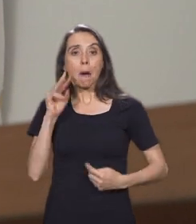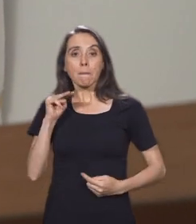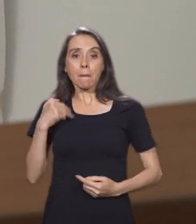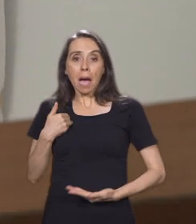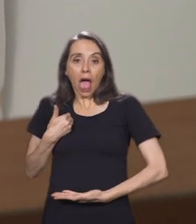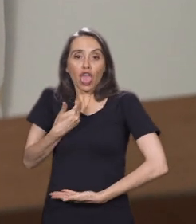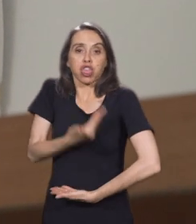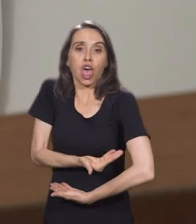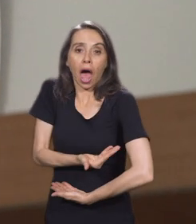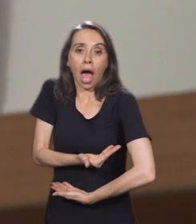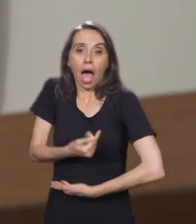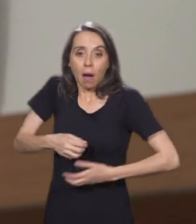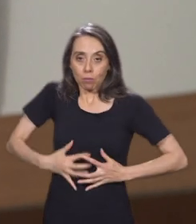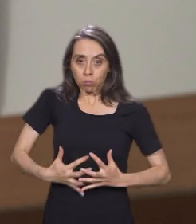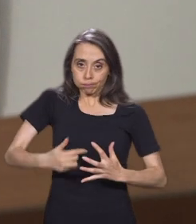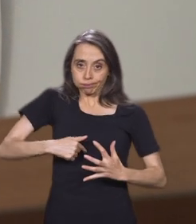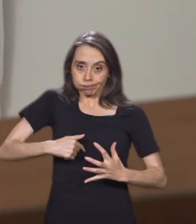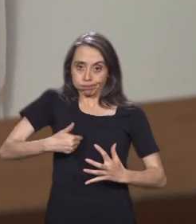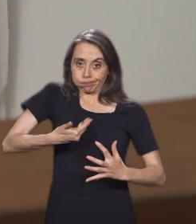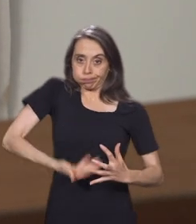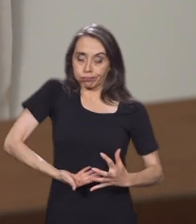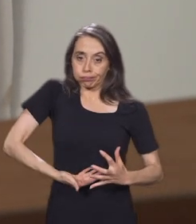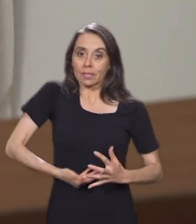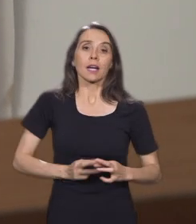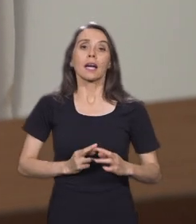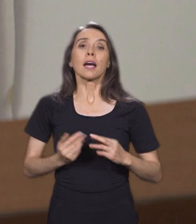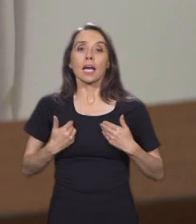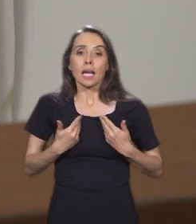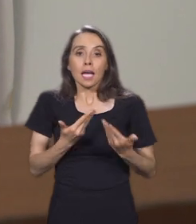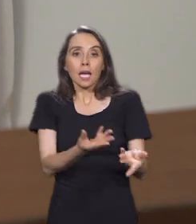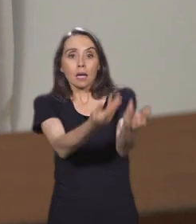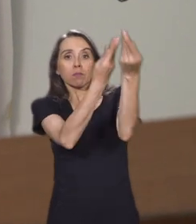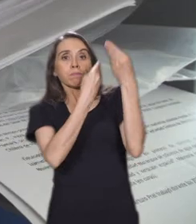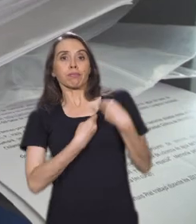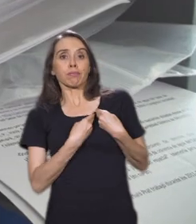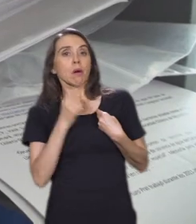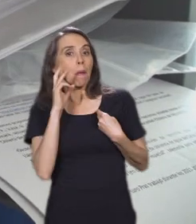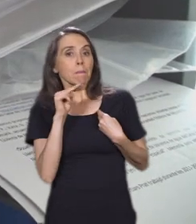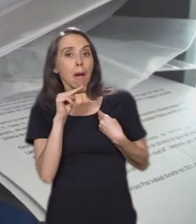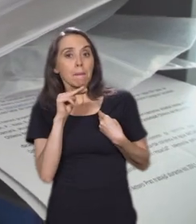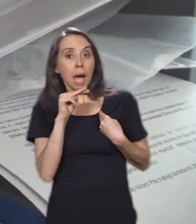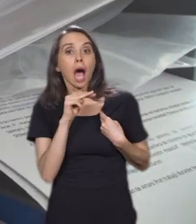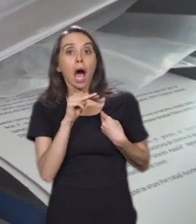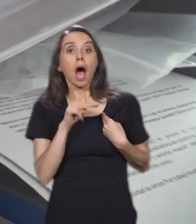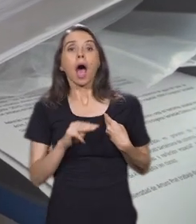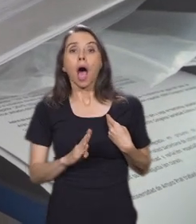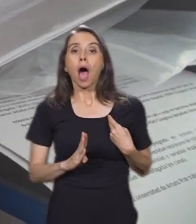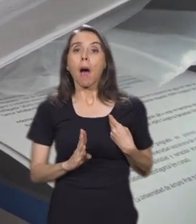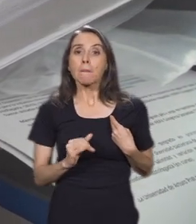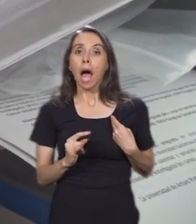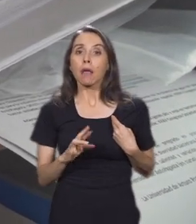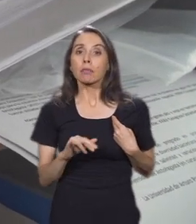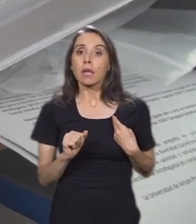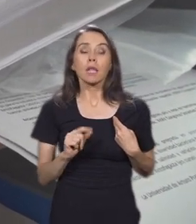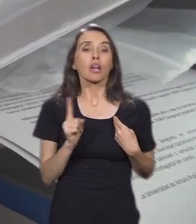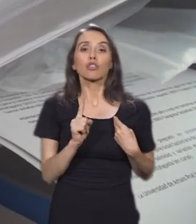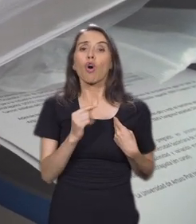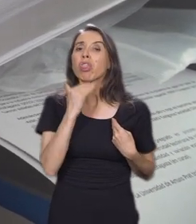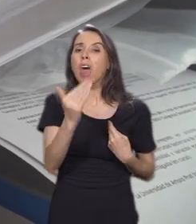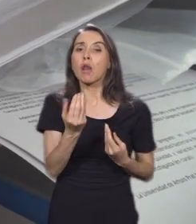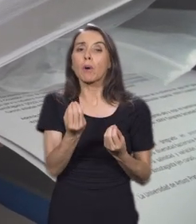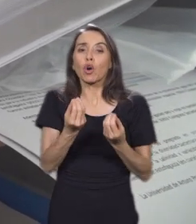sido directamente transferida de la madre. Y es la herencia microbiana más directa que obtenemos de nuestra madre. Por eso no da lo